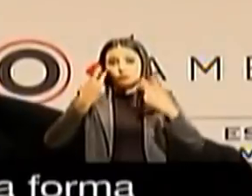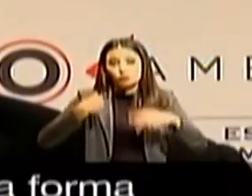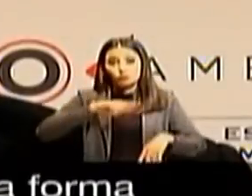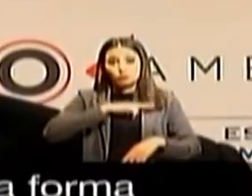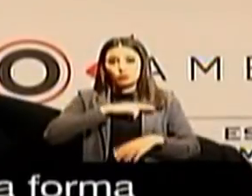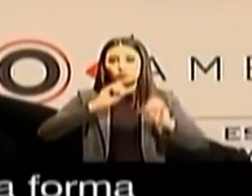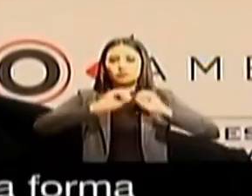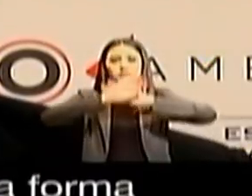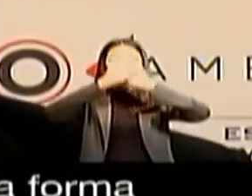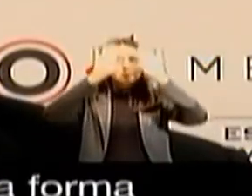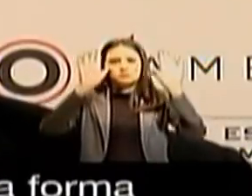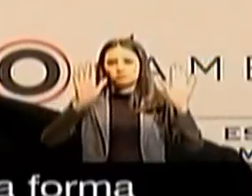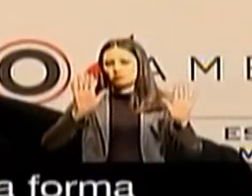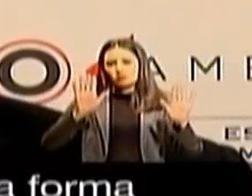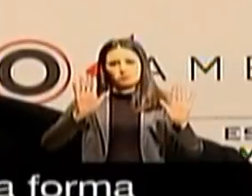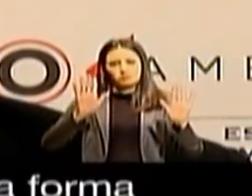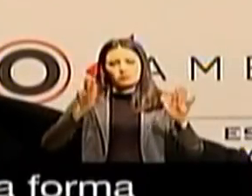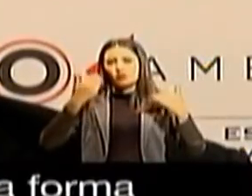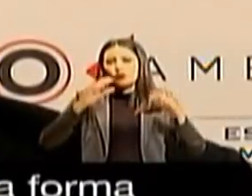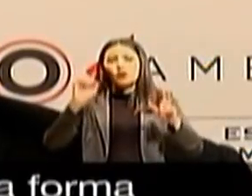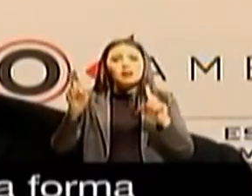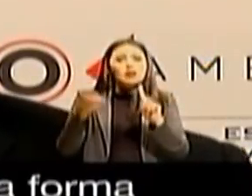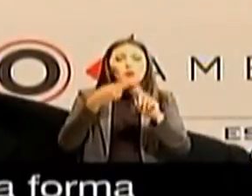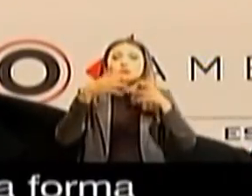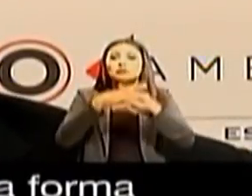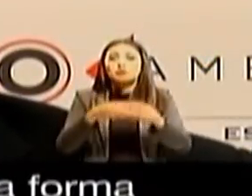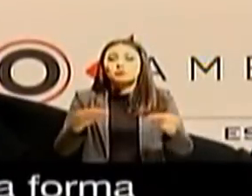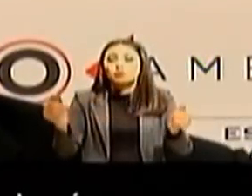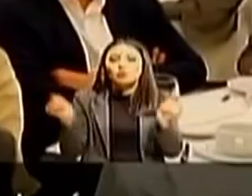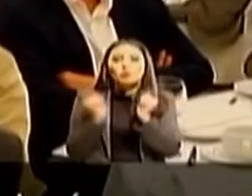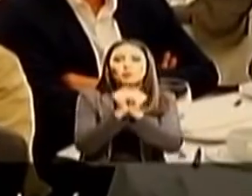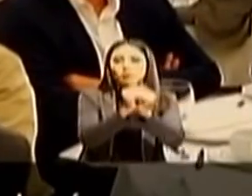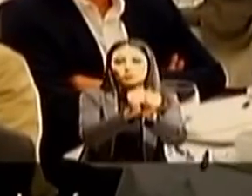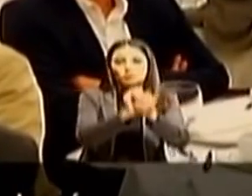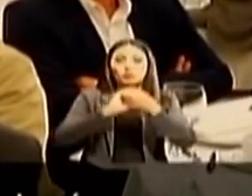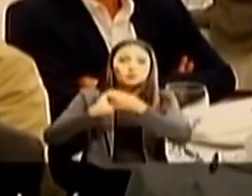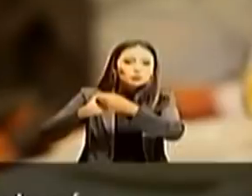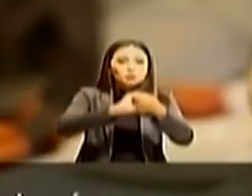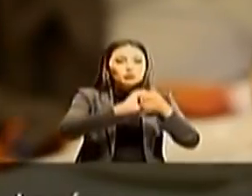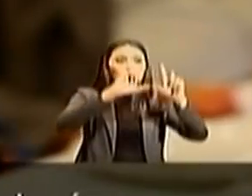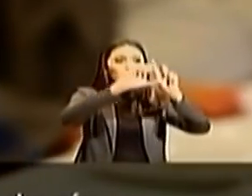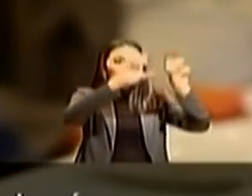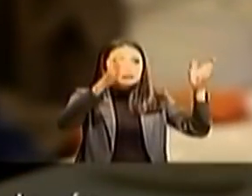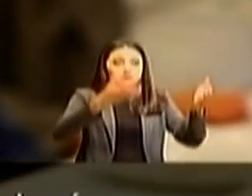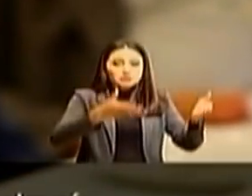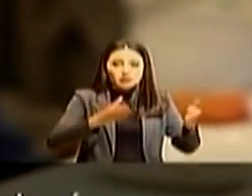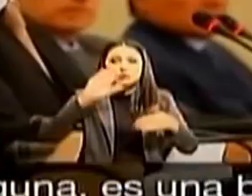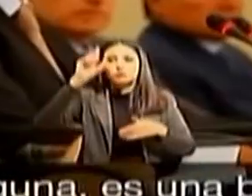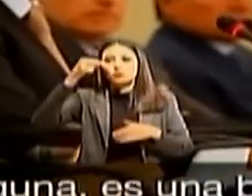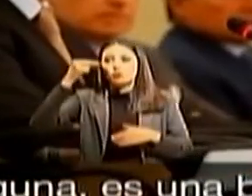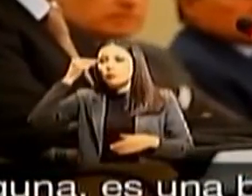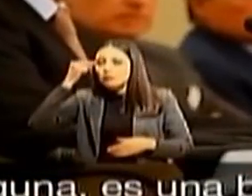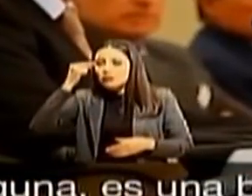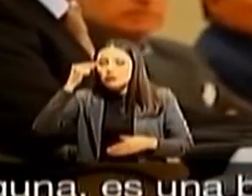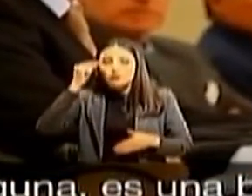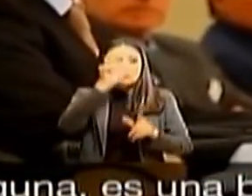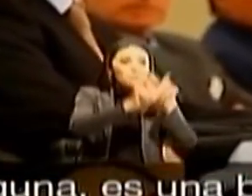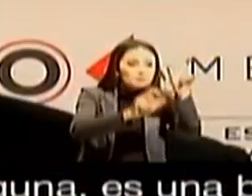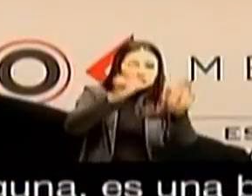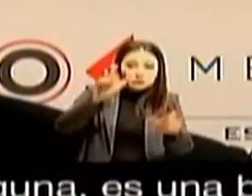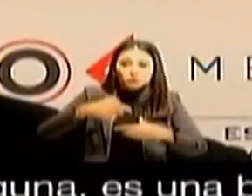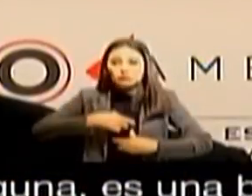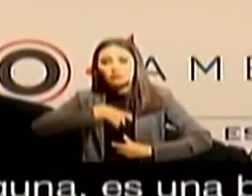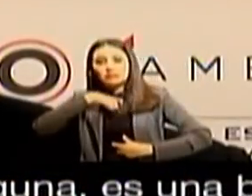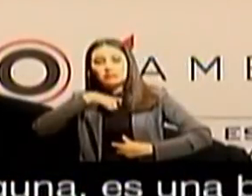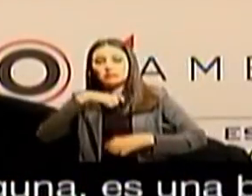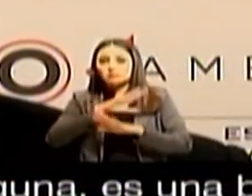claros de que la única forma de salir adelante es juntos. Empresarios, gobierno, ciudadanía. El gran generador